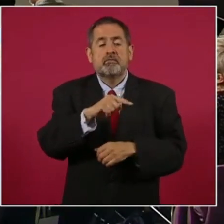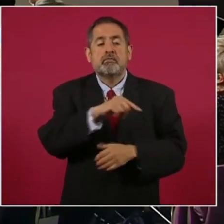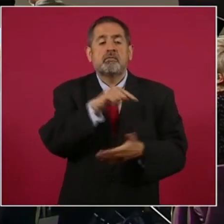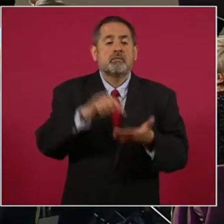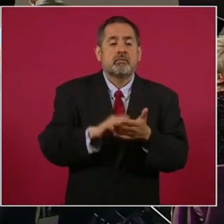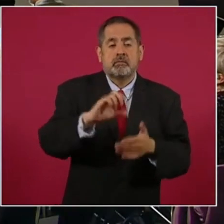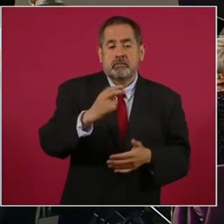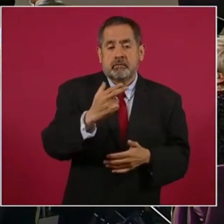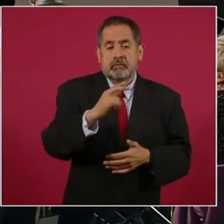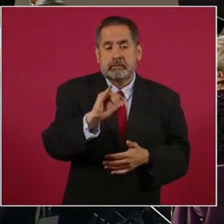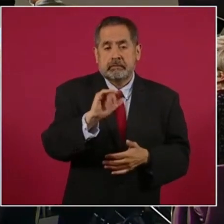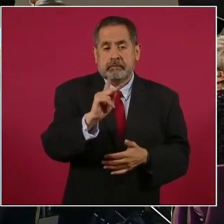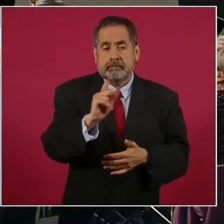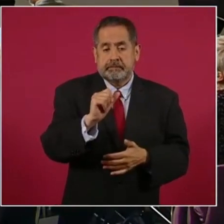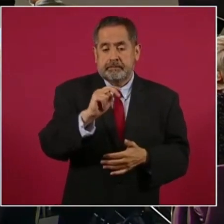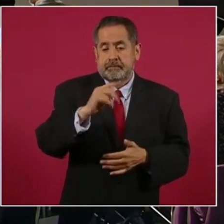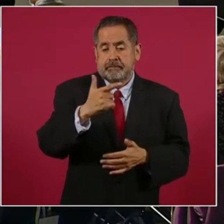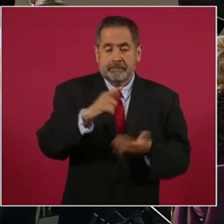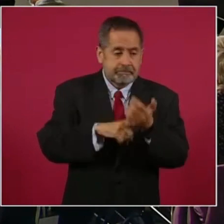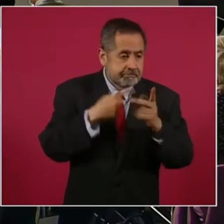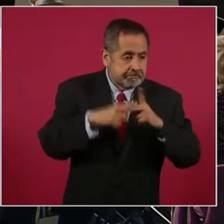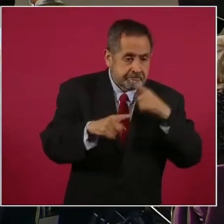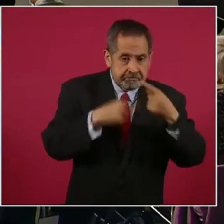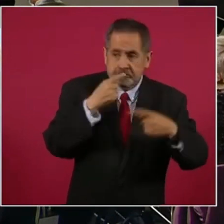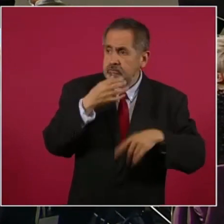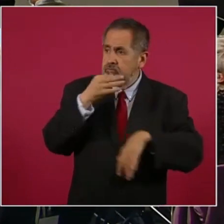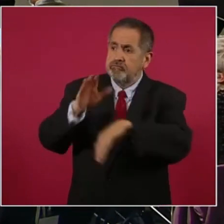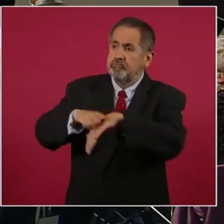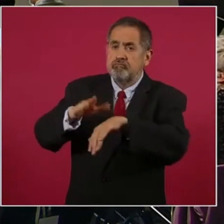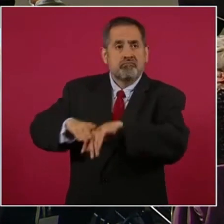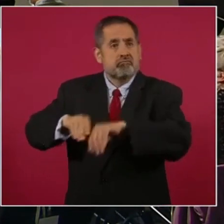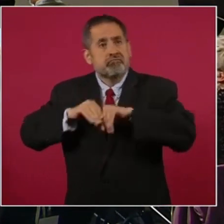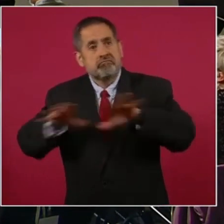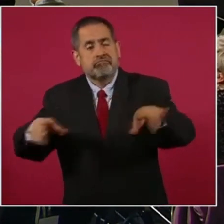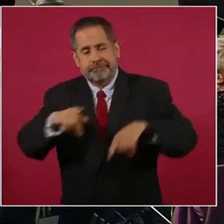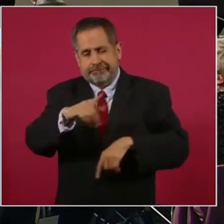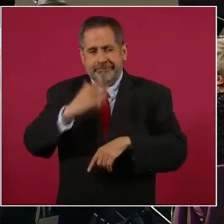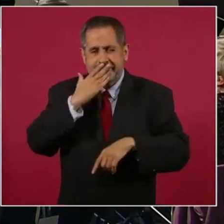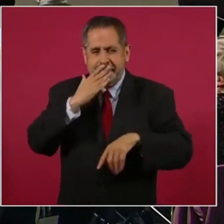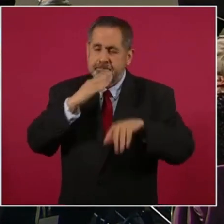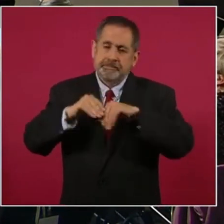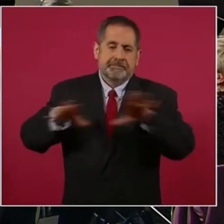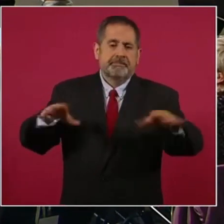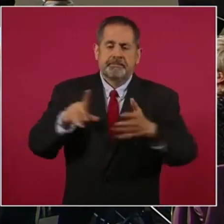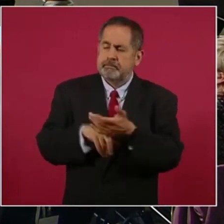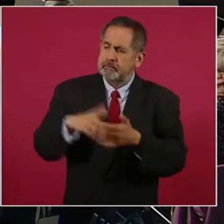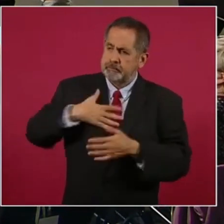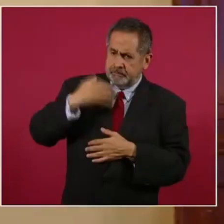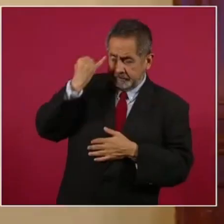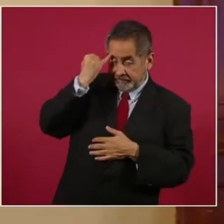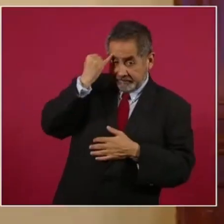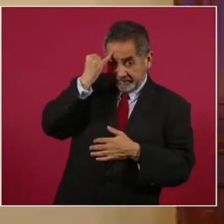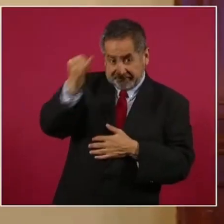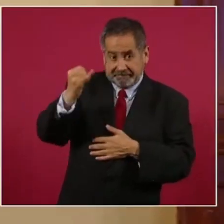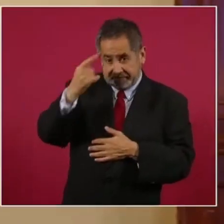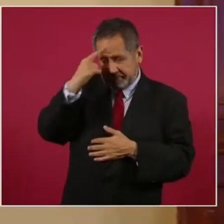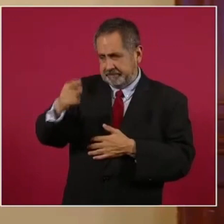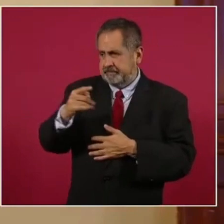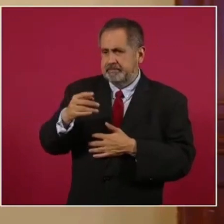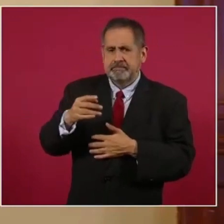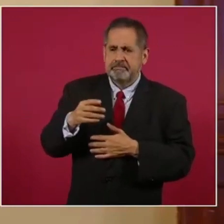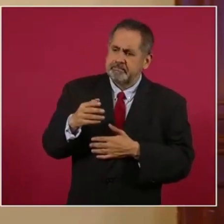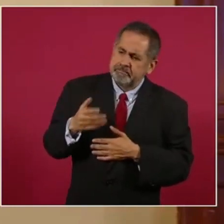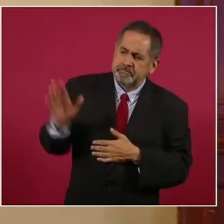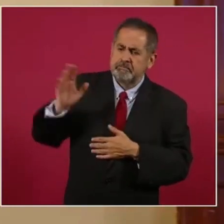un manifiesto que debía publicarse en Sonora, donde declara su propósito de promover